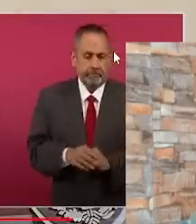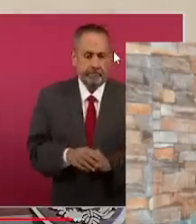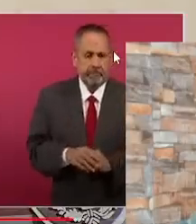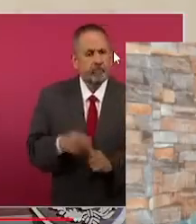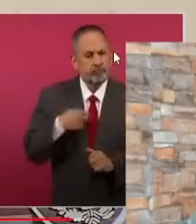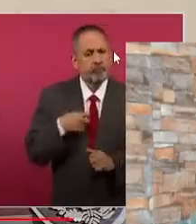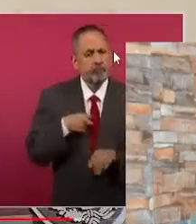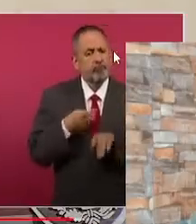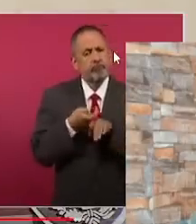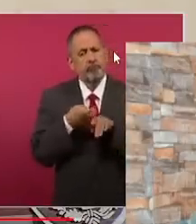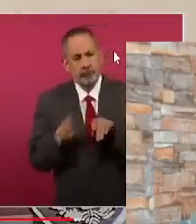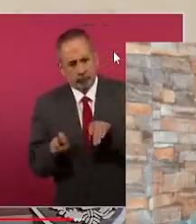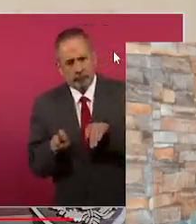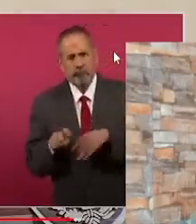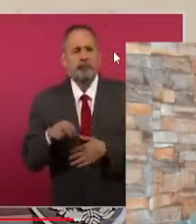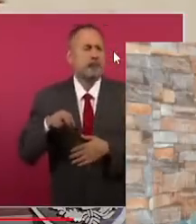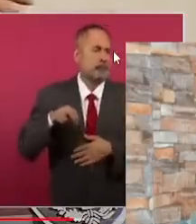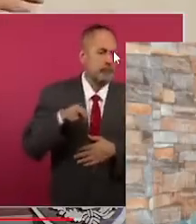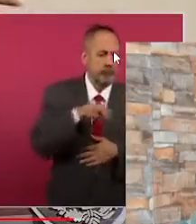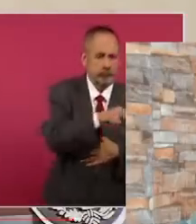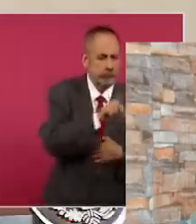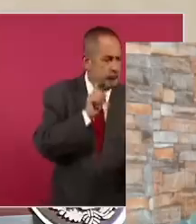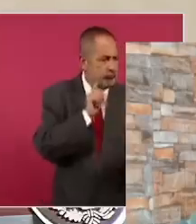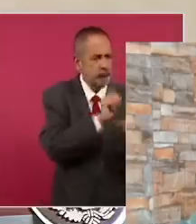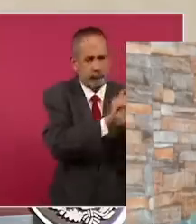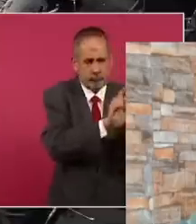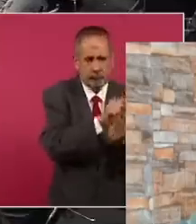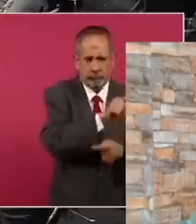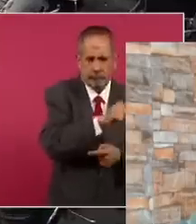Y me bajé y la fui a ver,